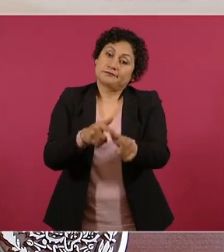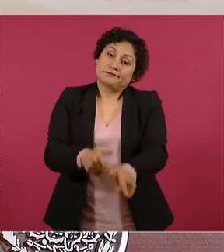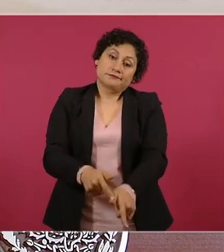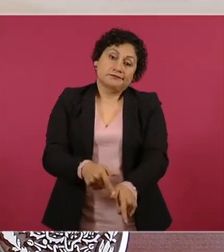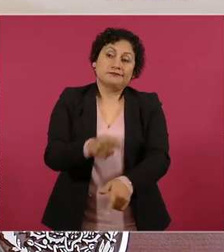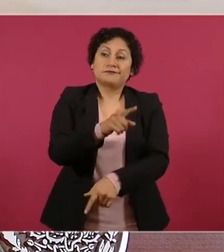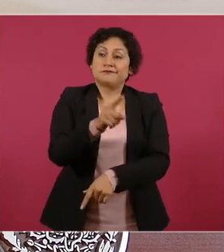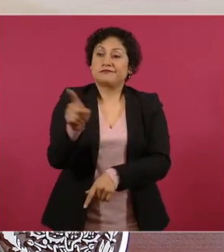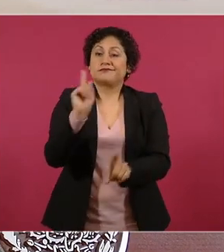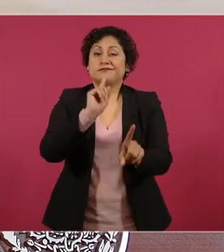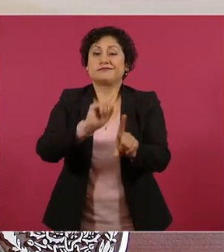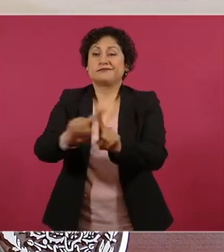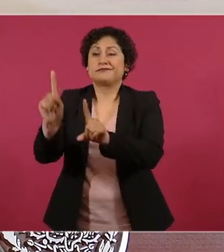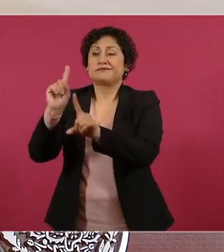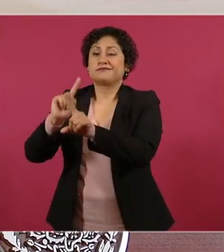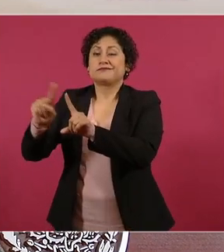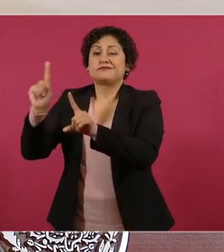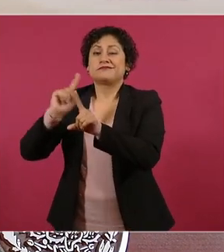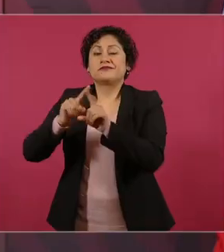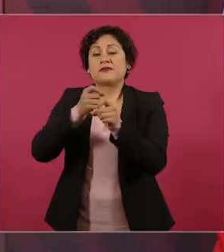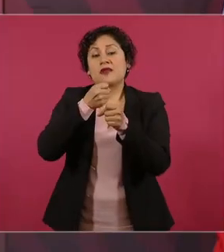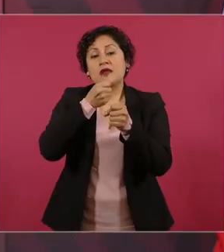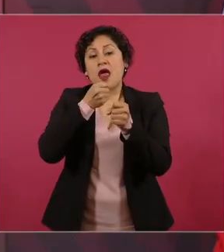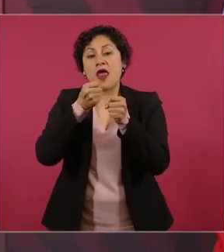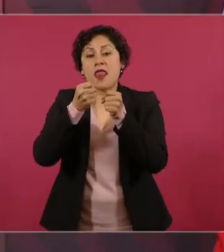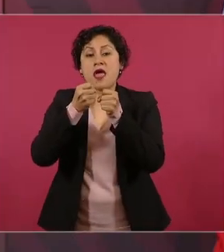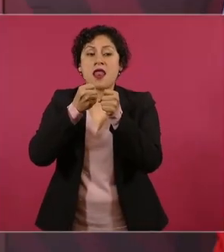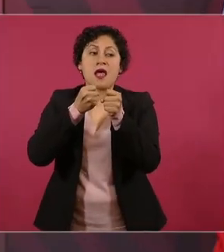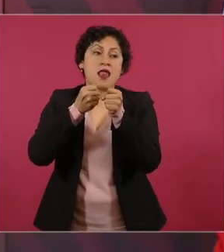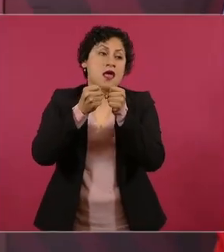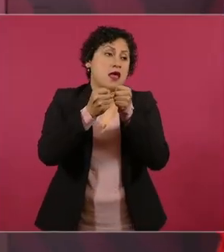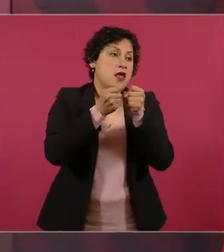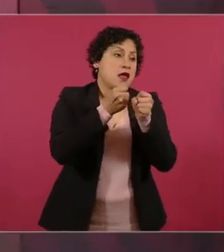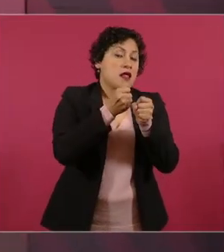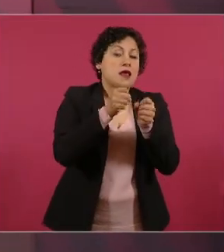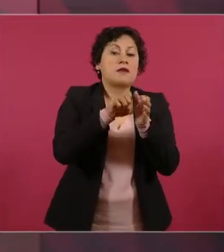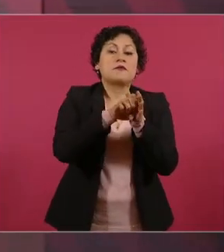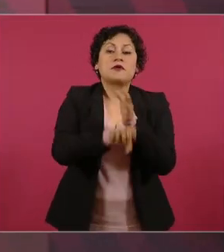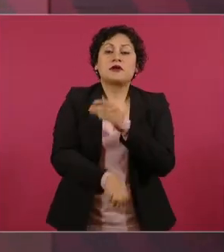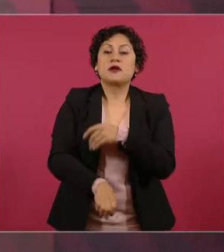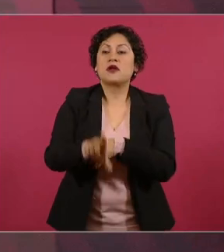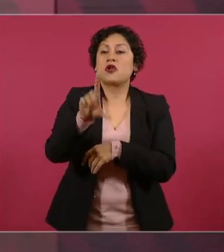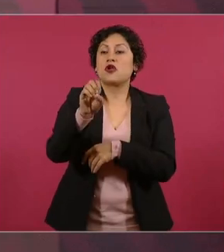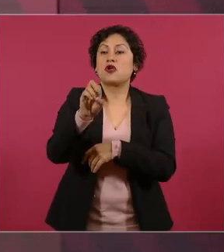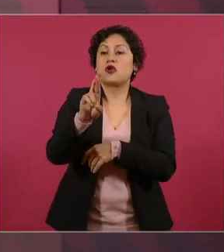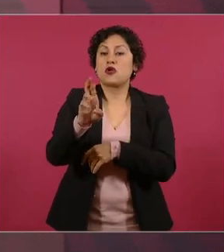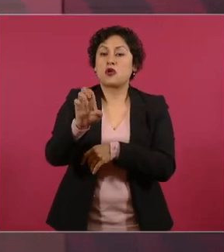reportajes de Loret de Mola, que es especialista en montajes.